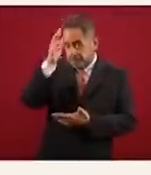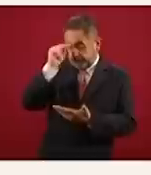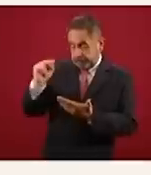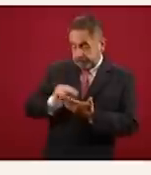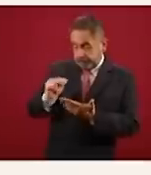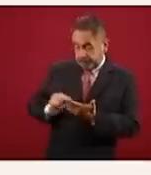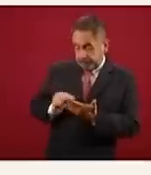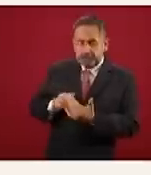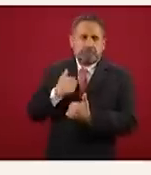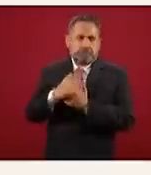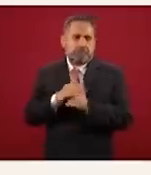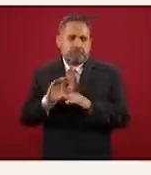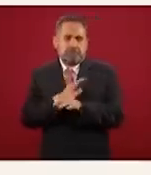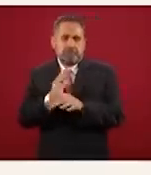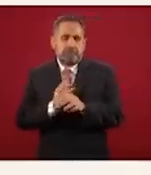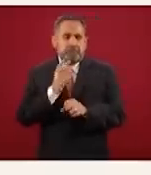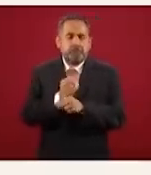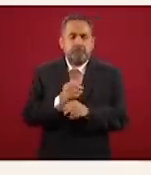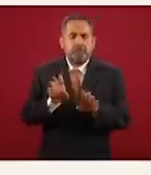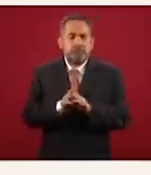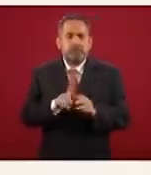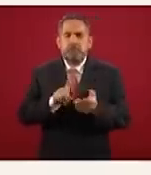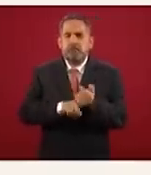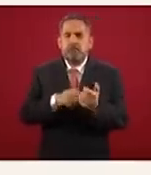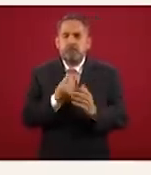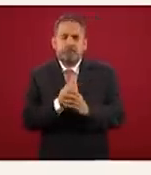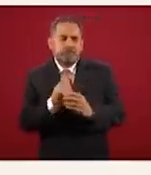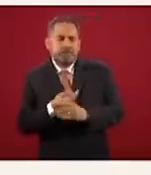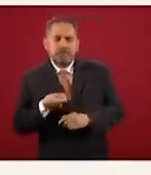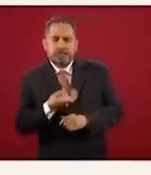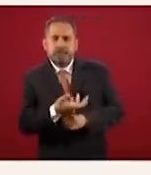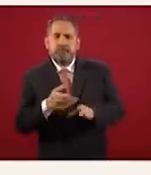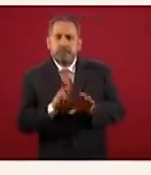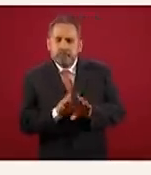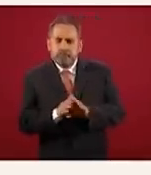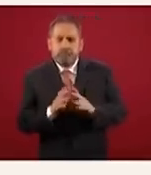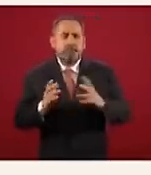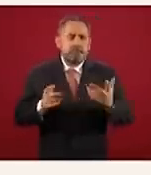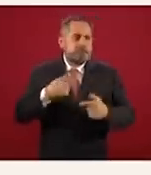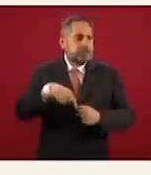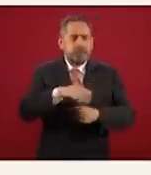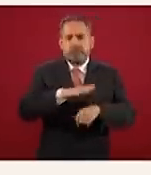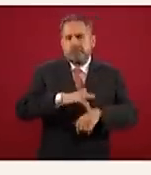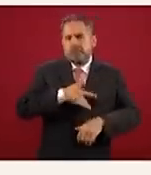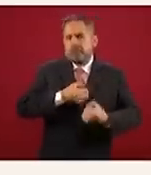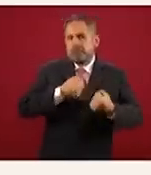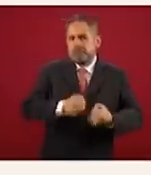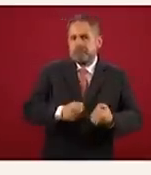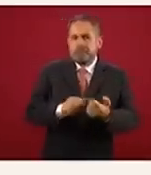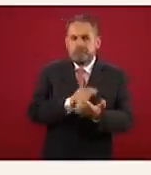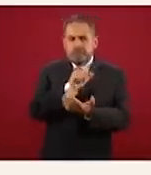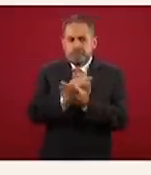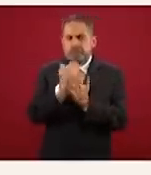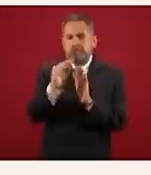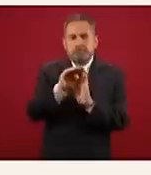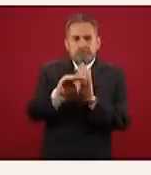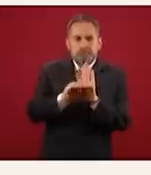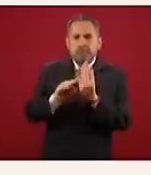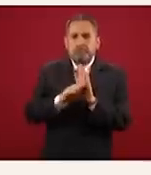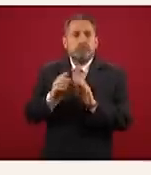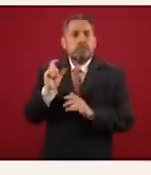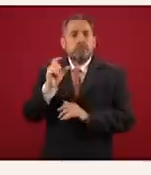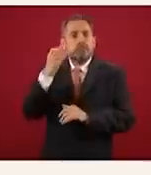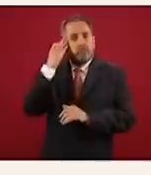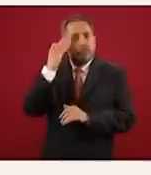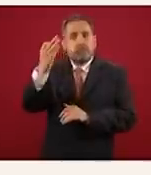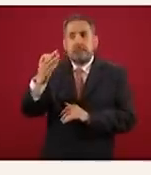y codificación de hidrocarburos y petrolíferos a fin de brindar certeza jurídica respecto a los plazos y medios para